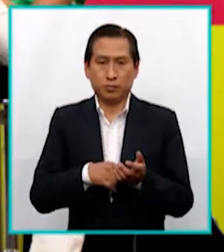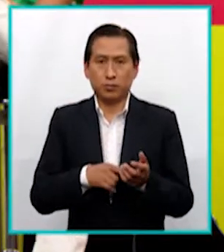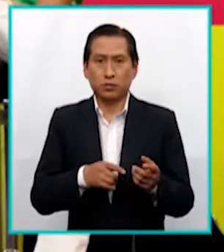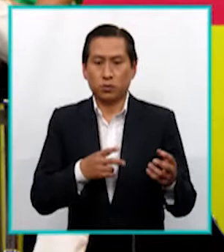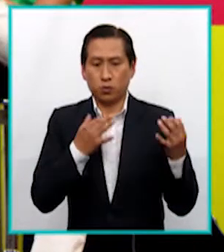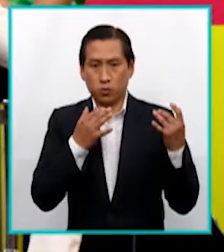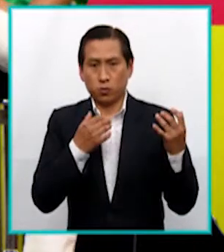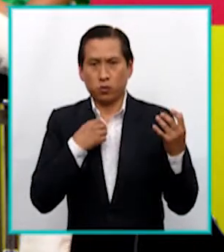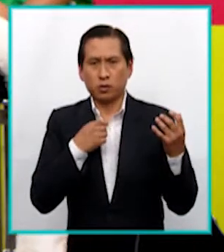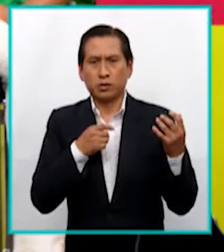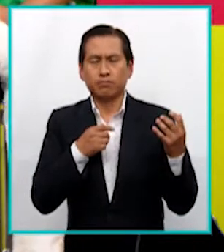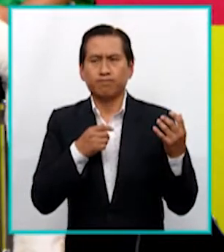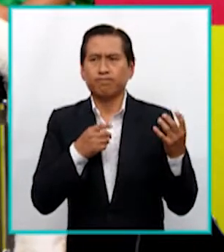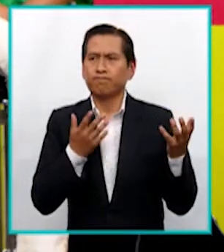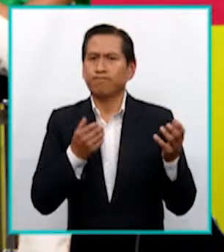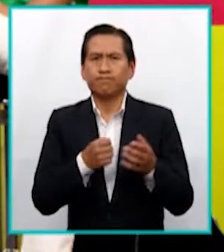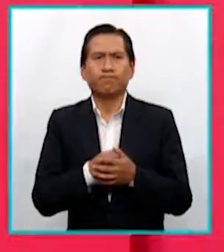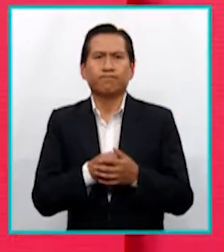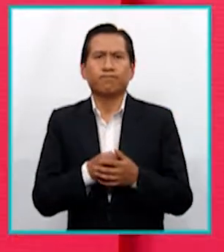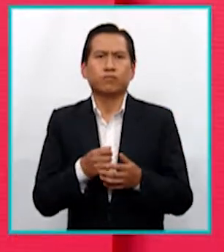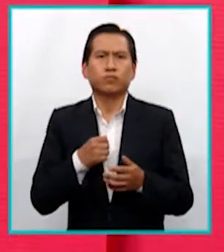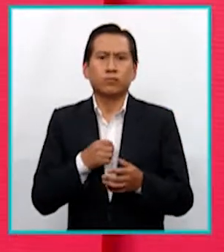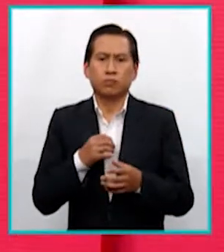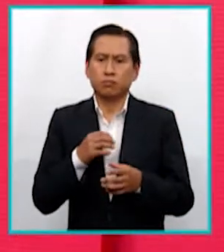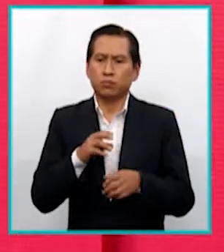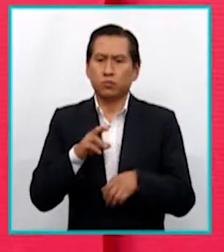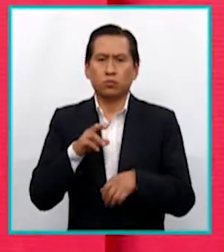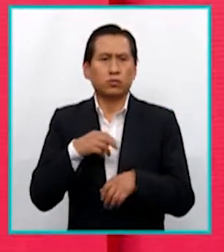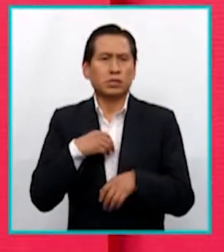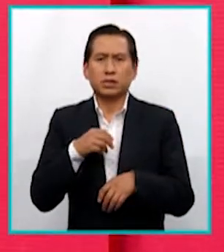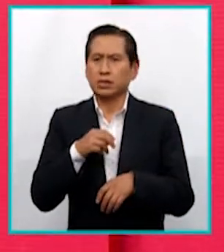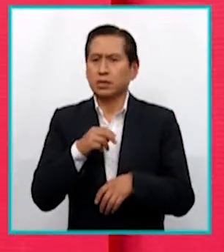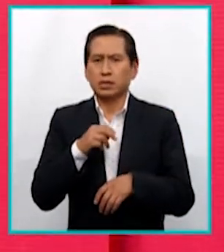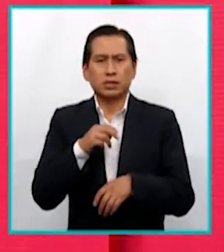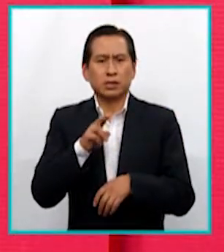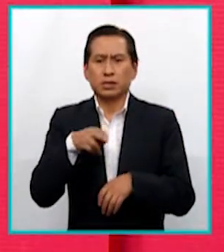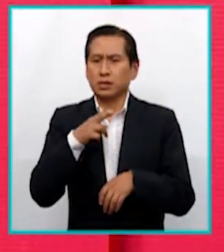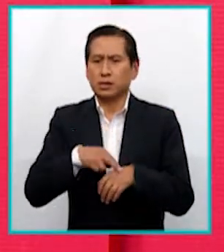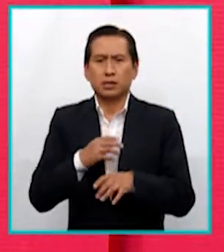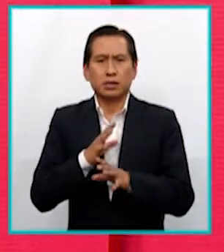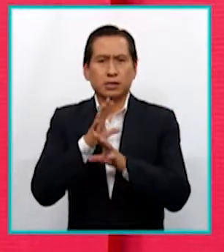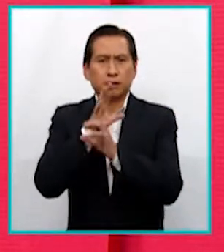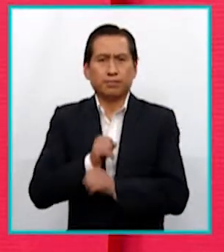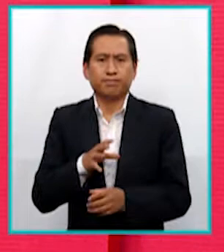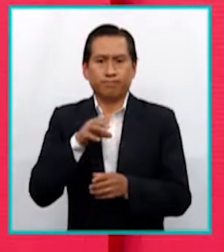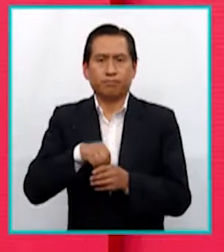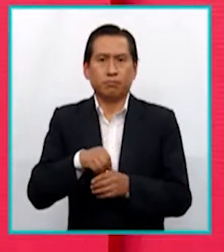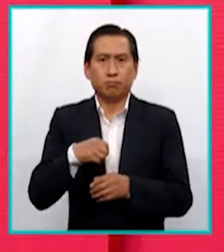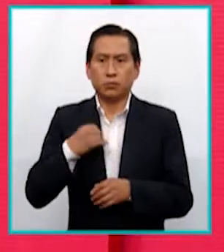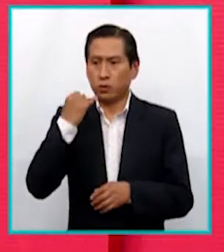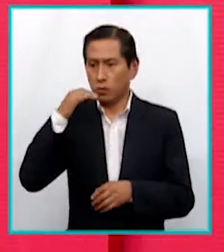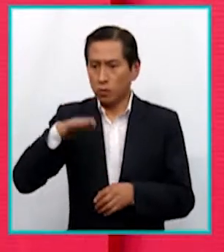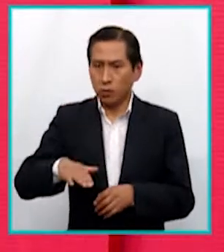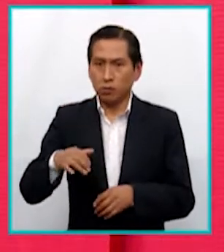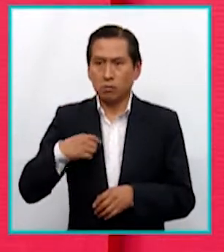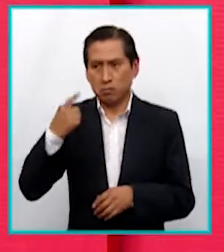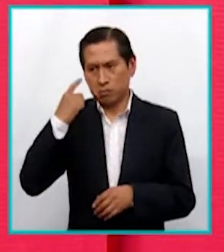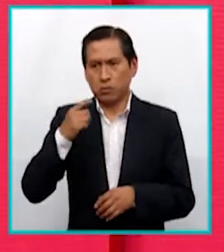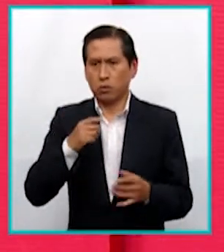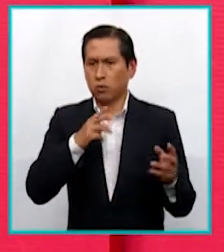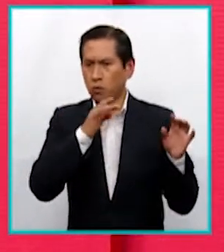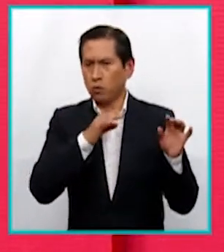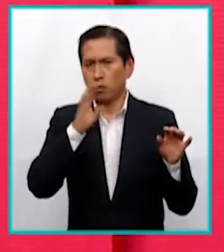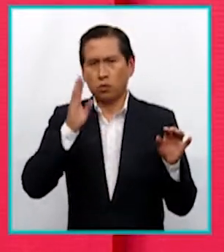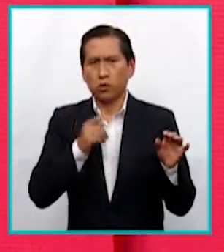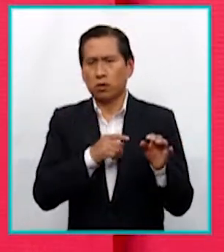lo he agarrado de una manera, creo que natural. ¿Ya? ¿No? Yo nunca, digamos, ni de chiquito tenía pensado tocar la flauta. ¿No